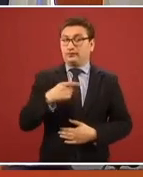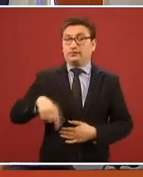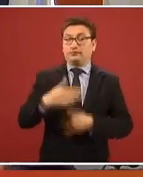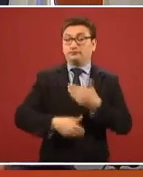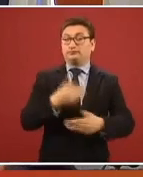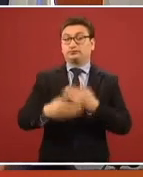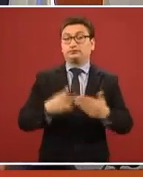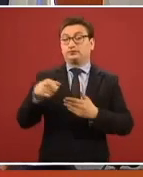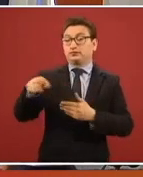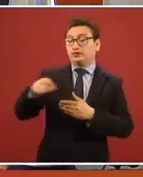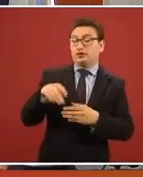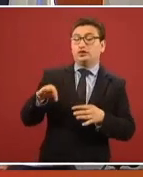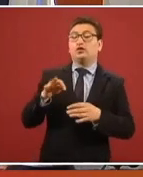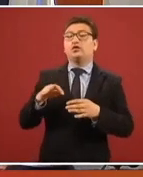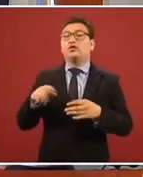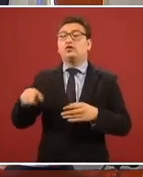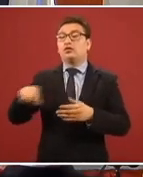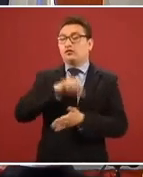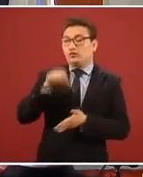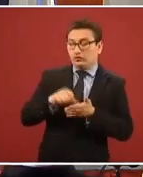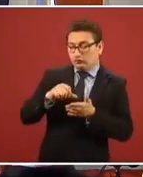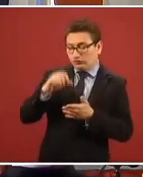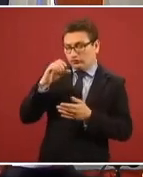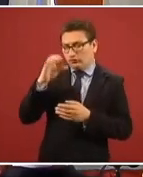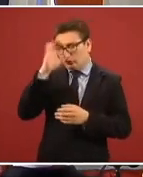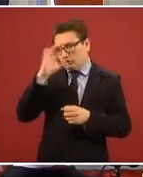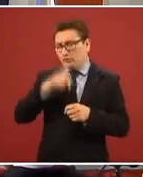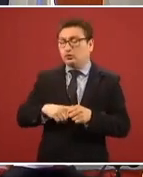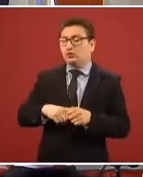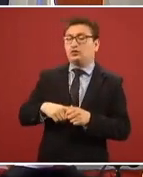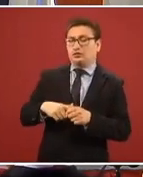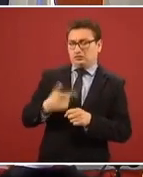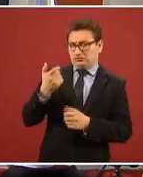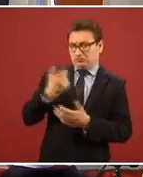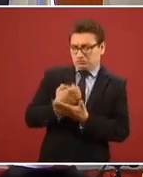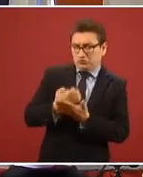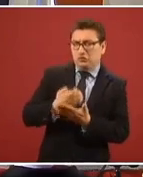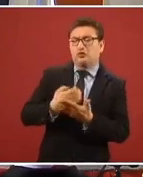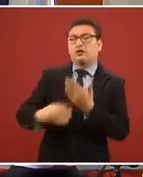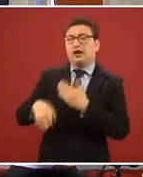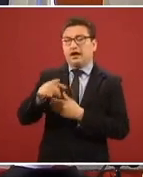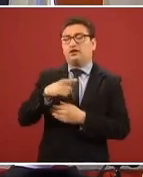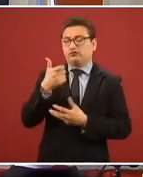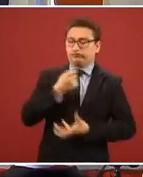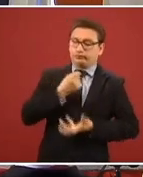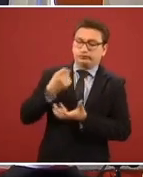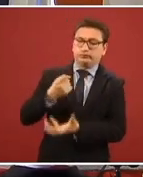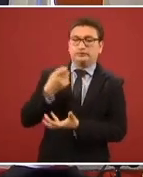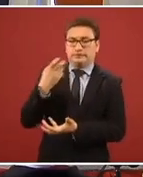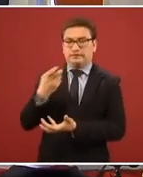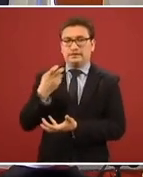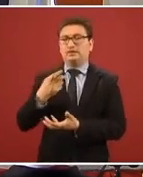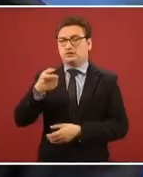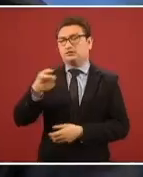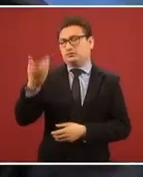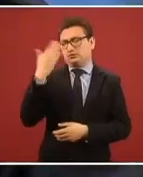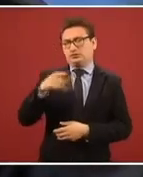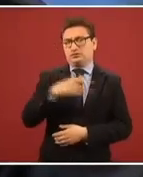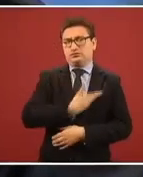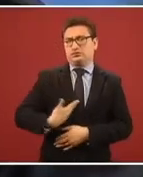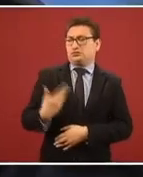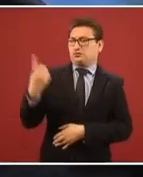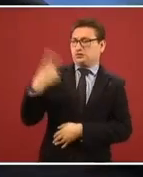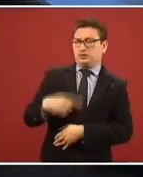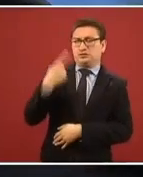ir para el fondo de cultura económica son vamos a fundar por instrucciones muy puntuales el